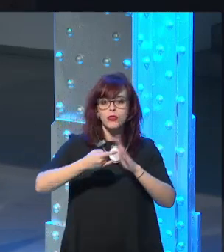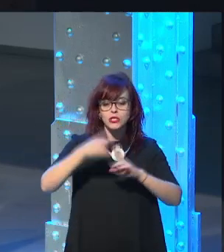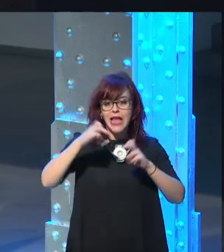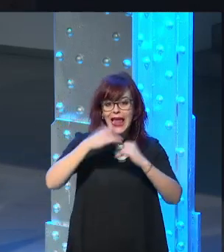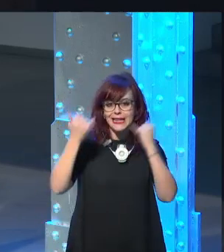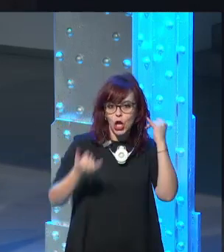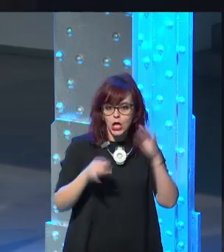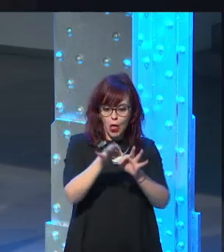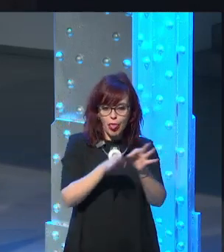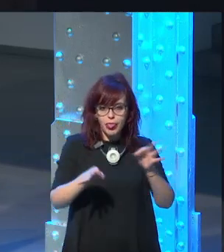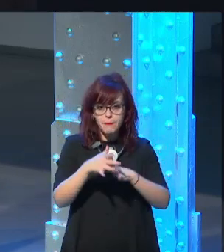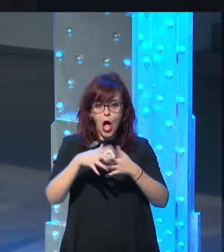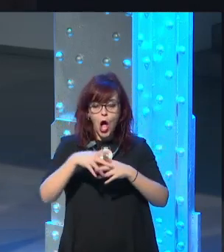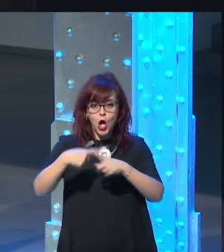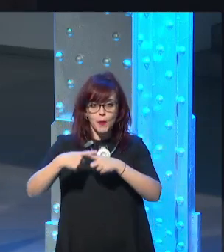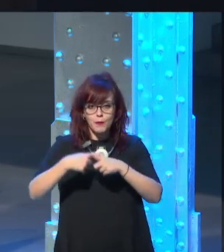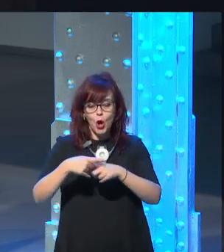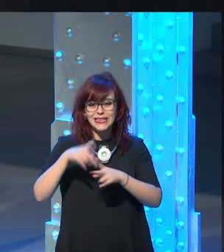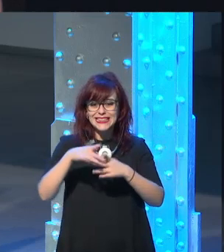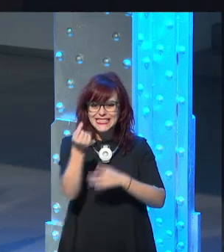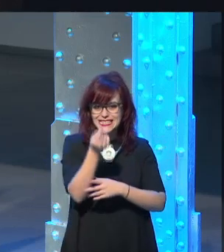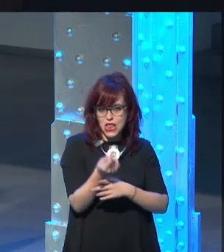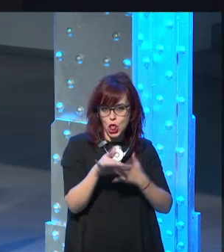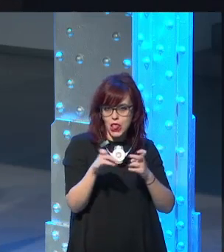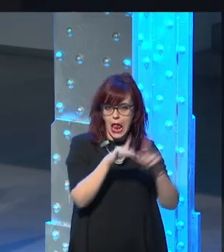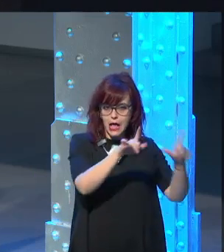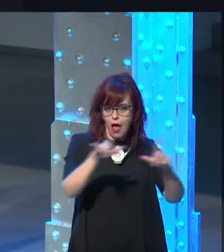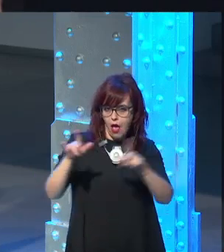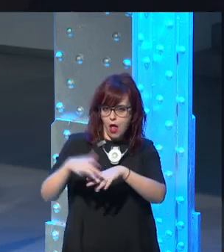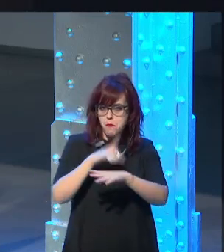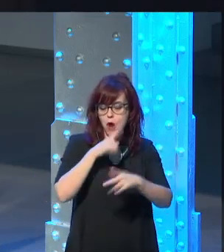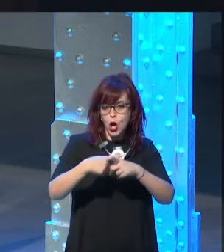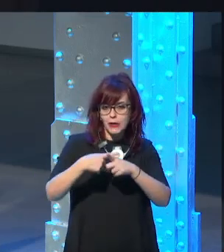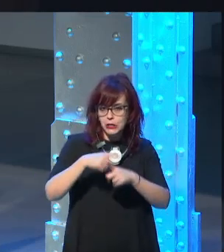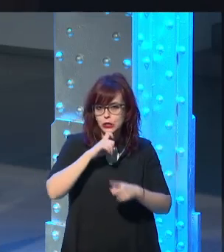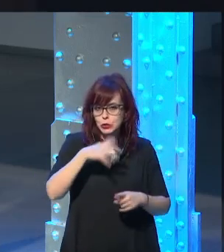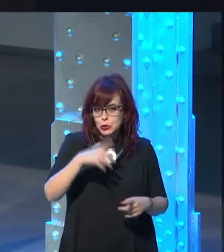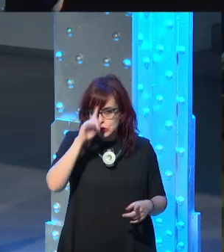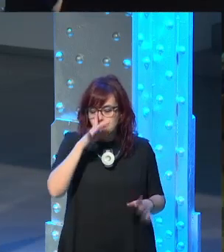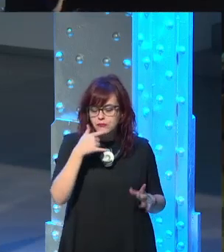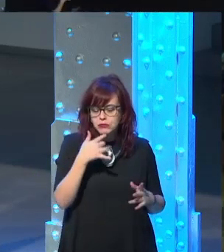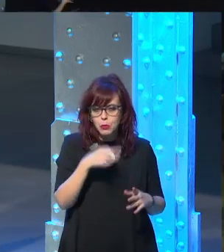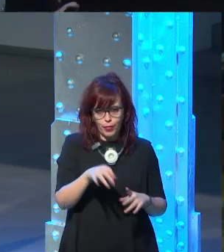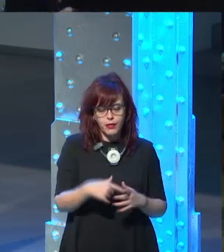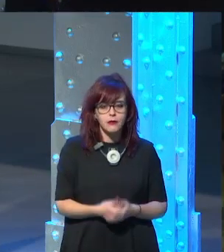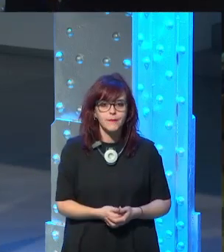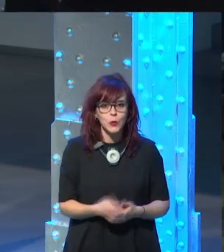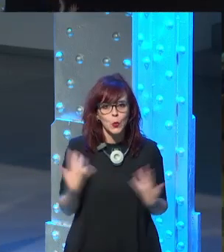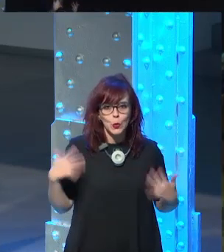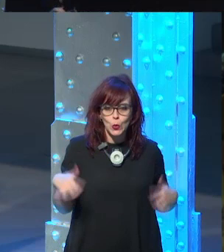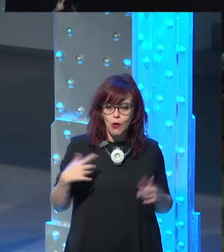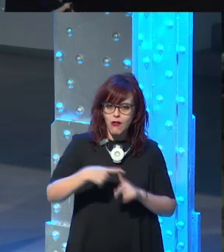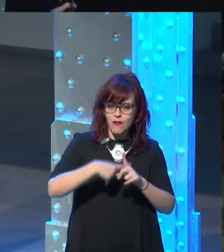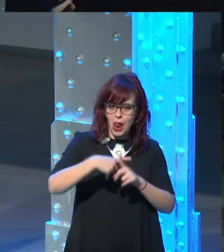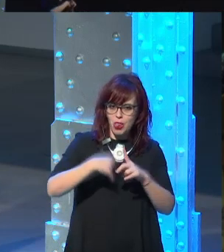idea cómo compartir el diseño de hardware, pero también se puede compartir. Gracias. Tenemos un nivelazo aquí